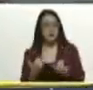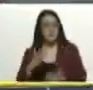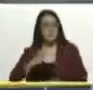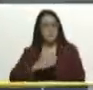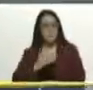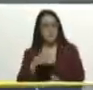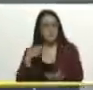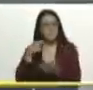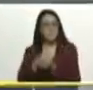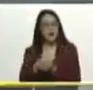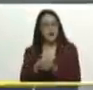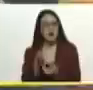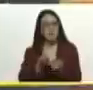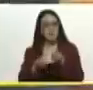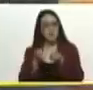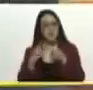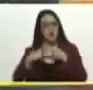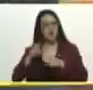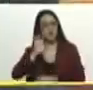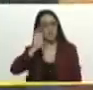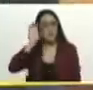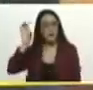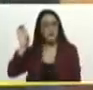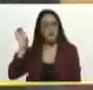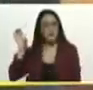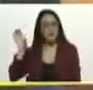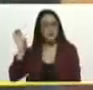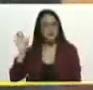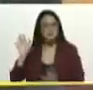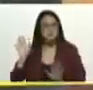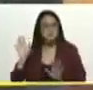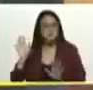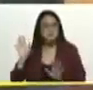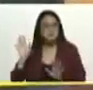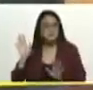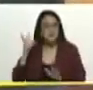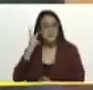podamos pagar con moneda de otro país para...